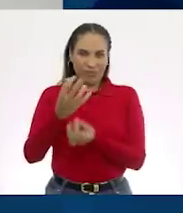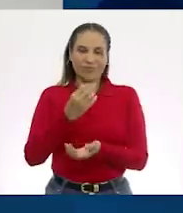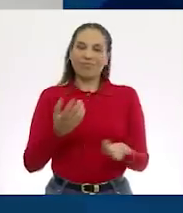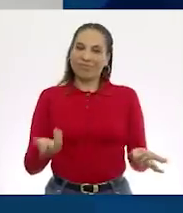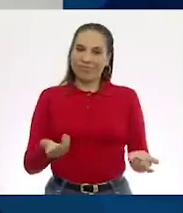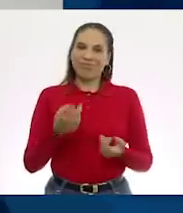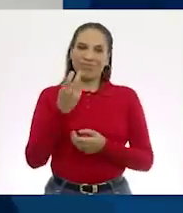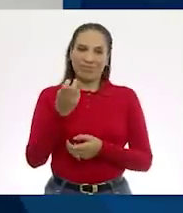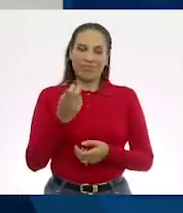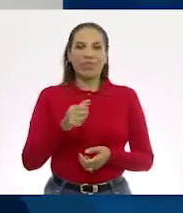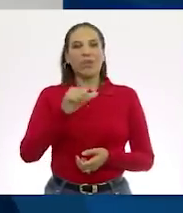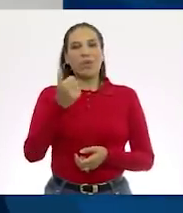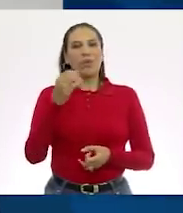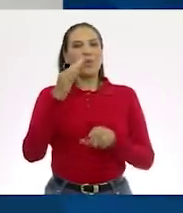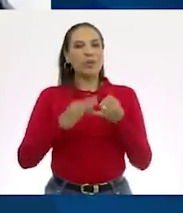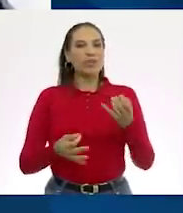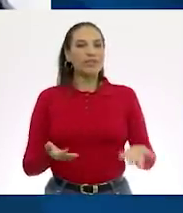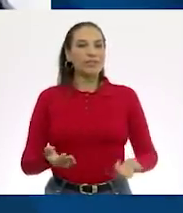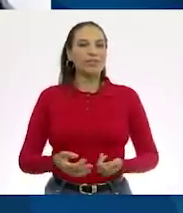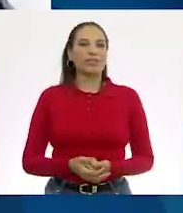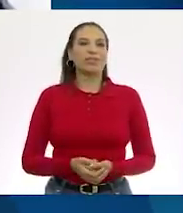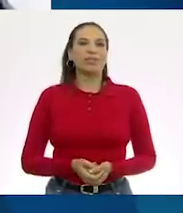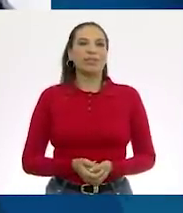es, vamos con la última.